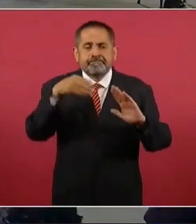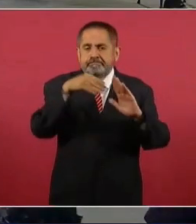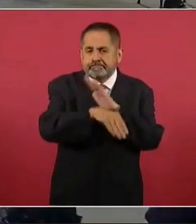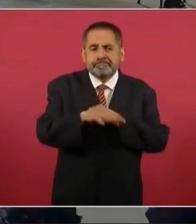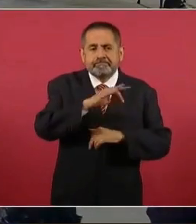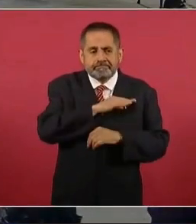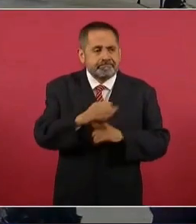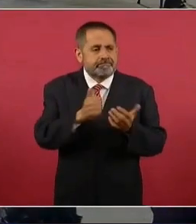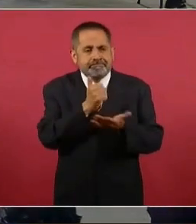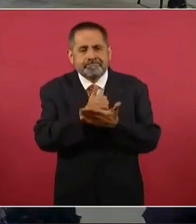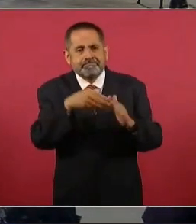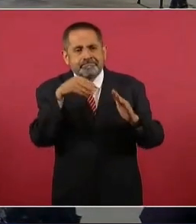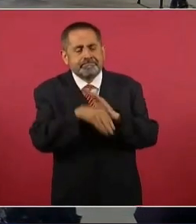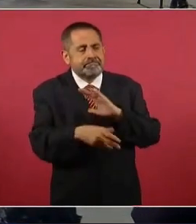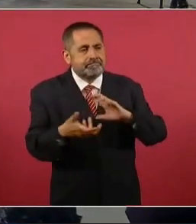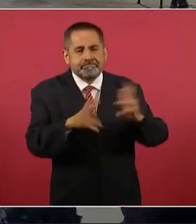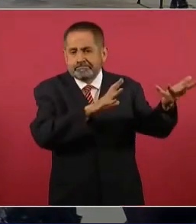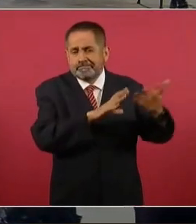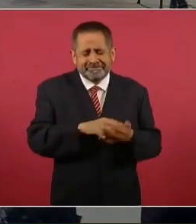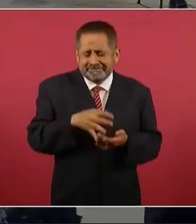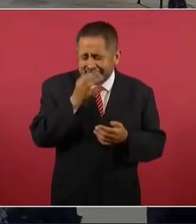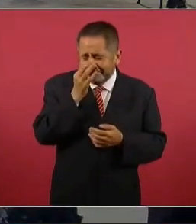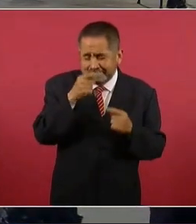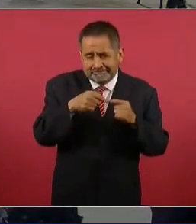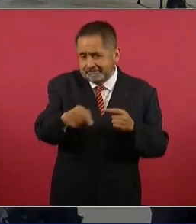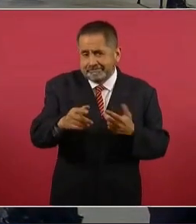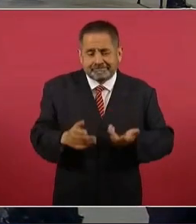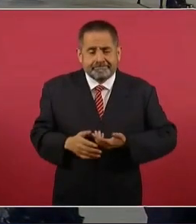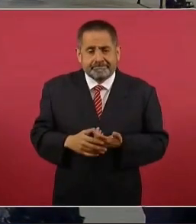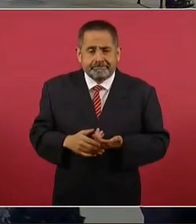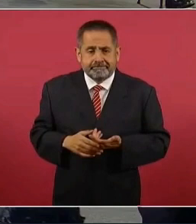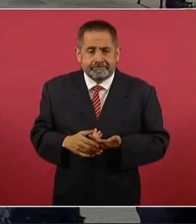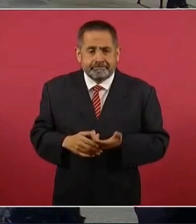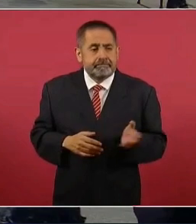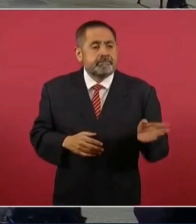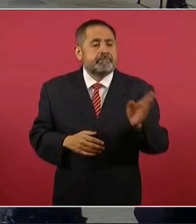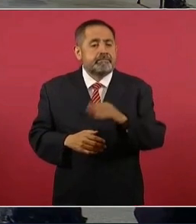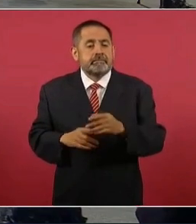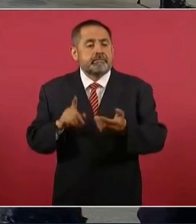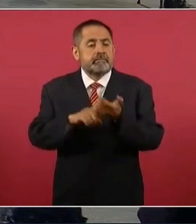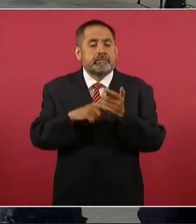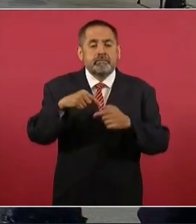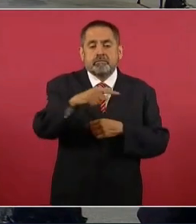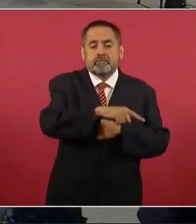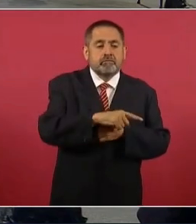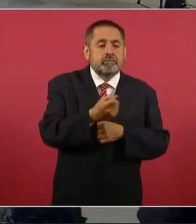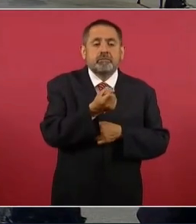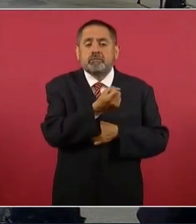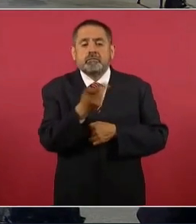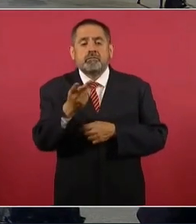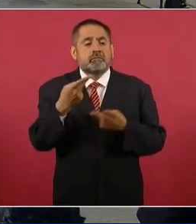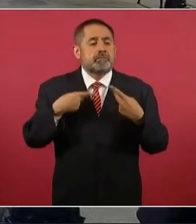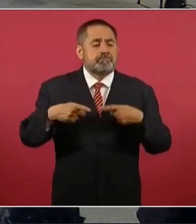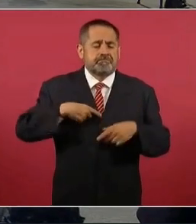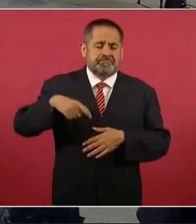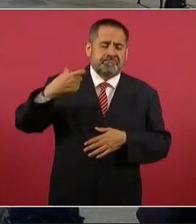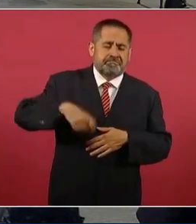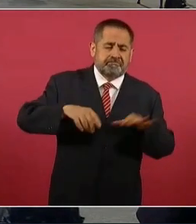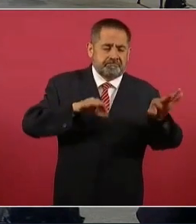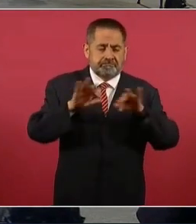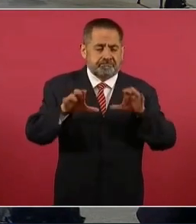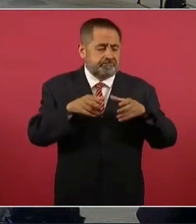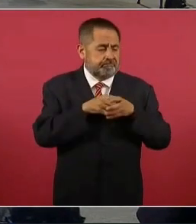infraestructura vial y de algunos otros tipos, mientras que por otro lado se creó una casta de nuevos ricos,